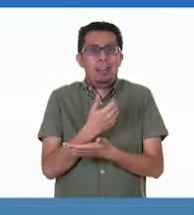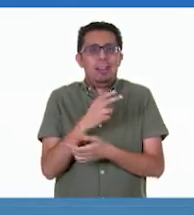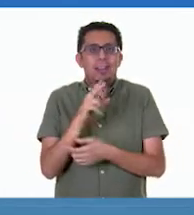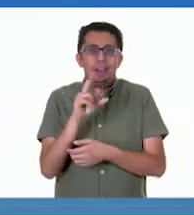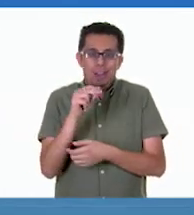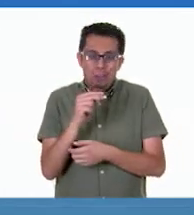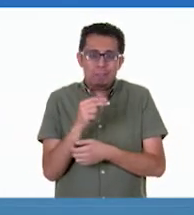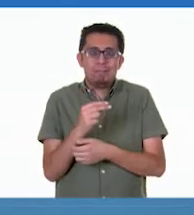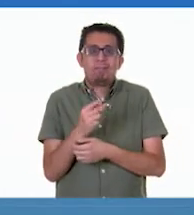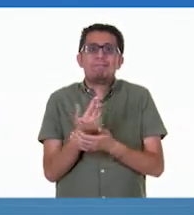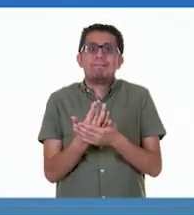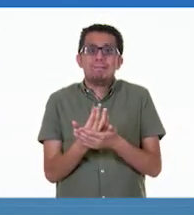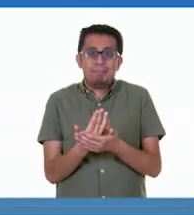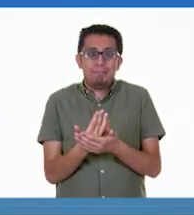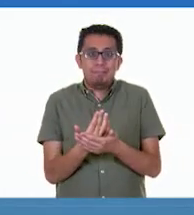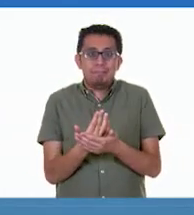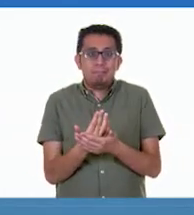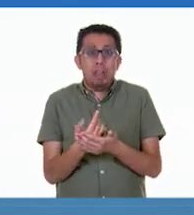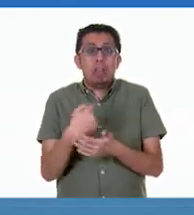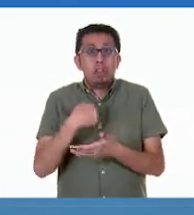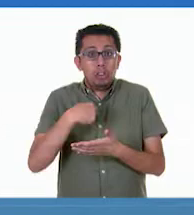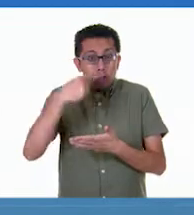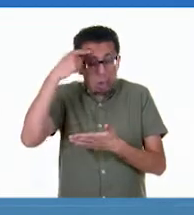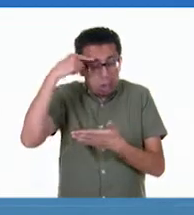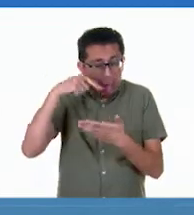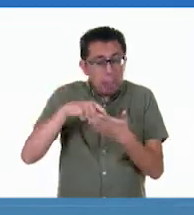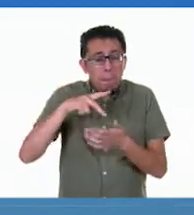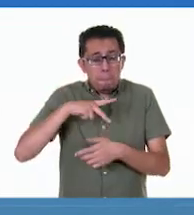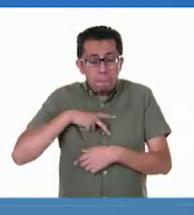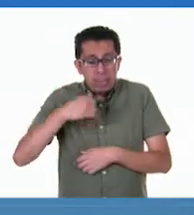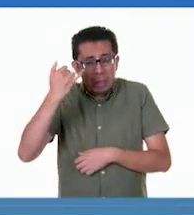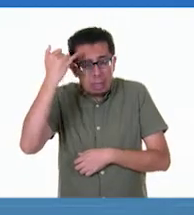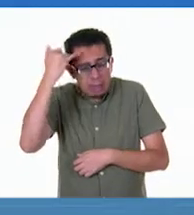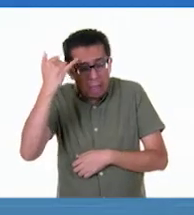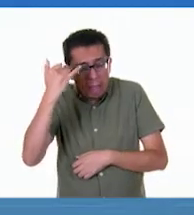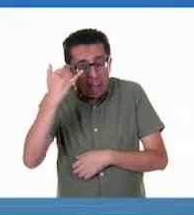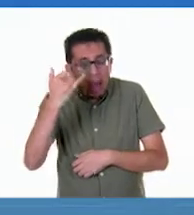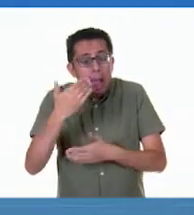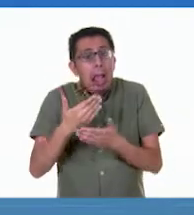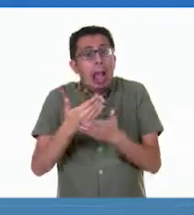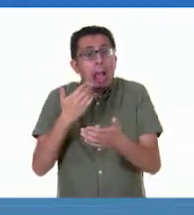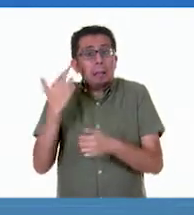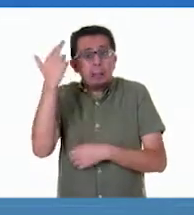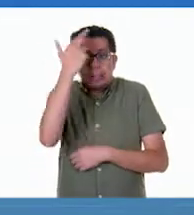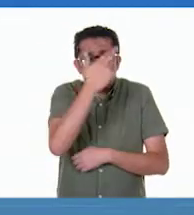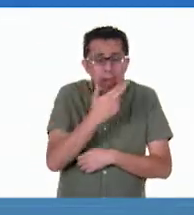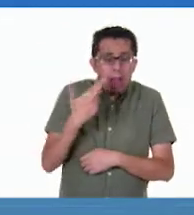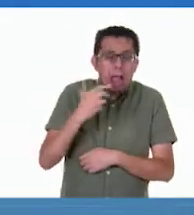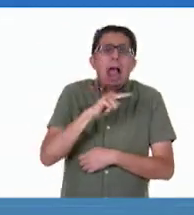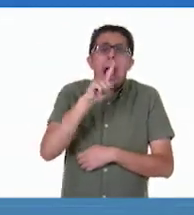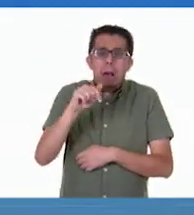además debo verificar lo que yo creo o pienso antes de dar por seguro algo.